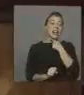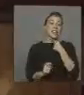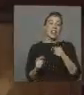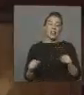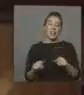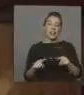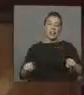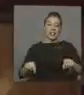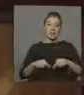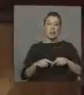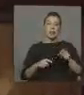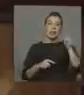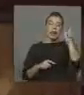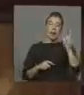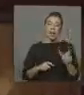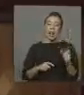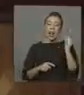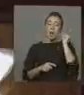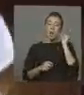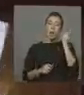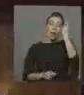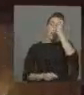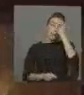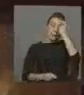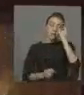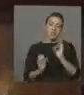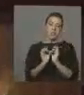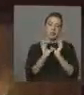espacio de discernimiento para ella.